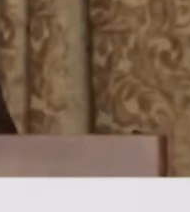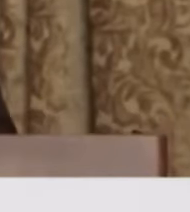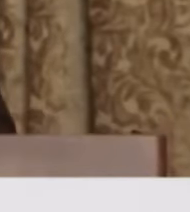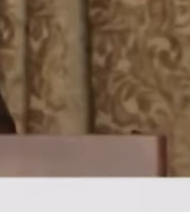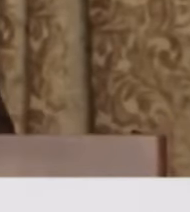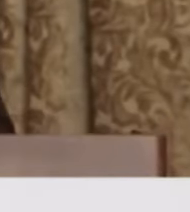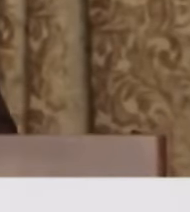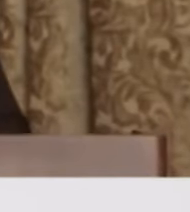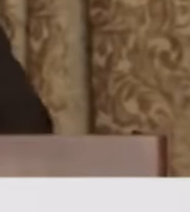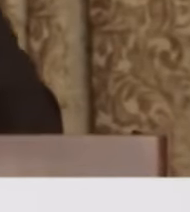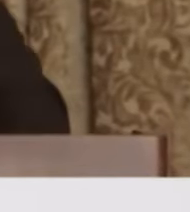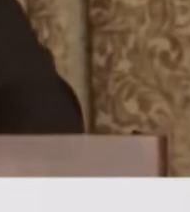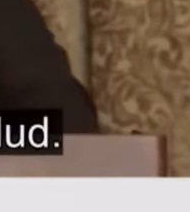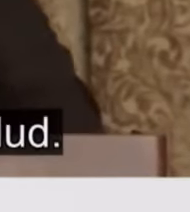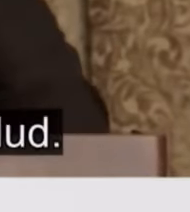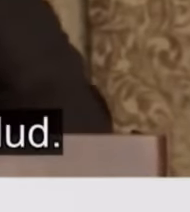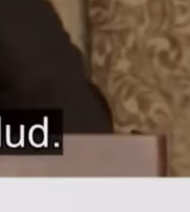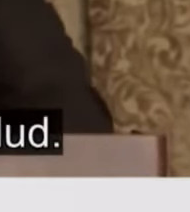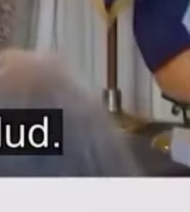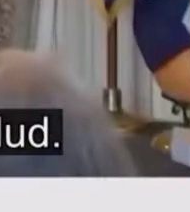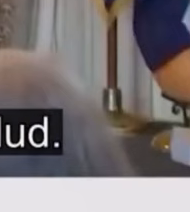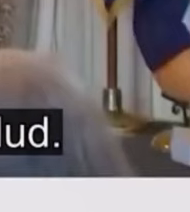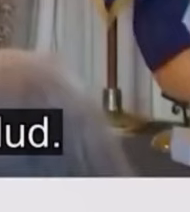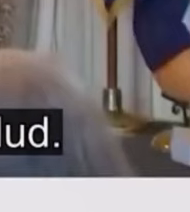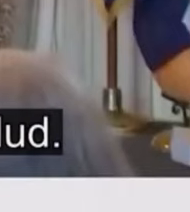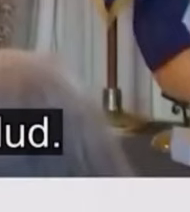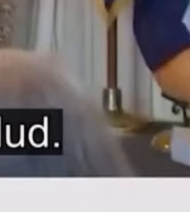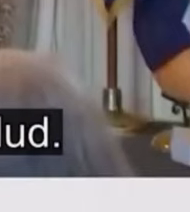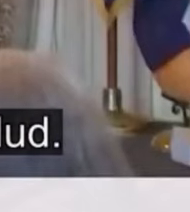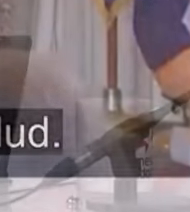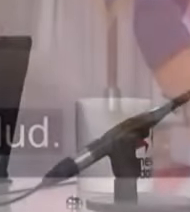hear the Monroe Doctrine is alive and well.